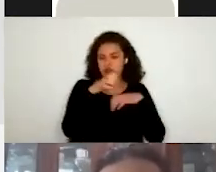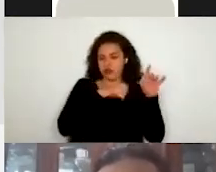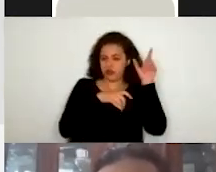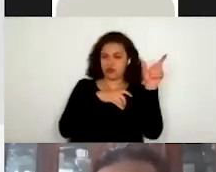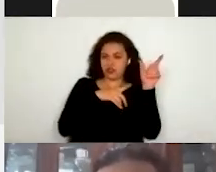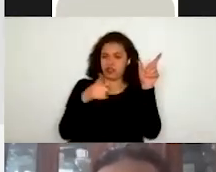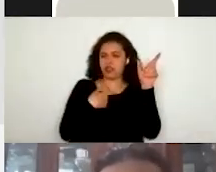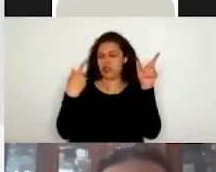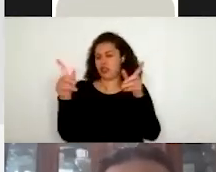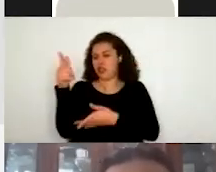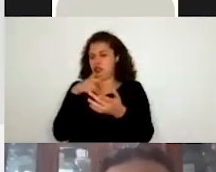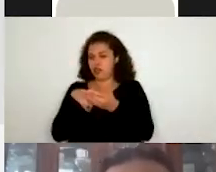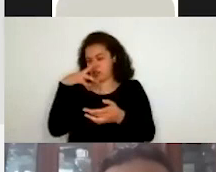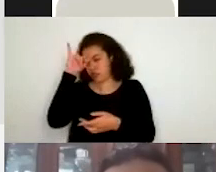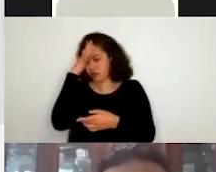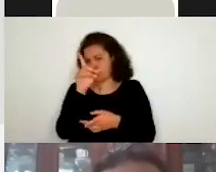logotipo del establecimiento